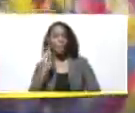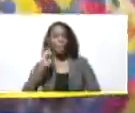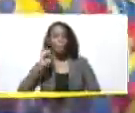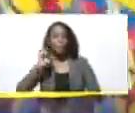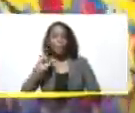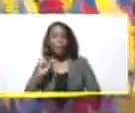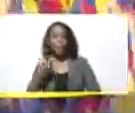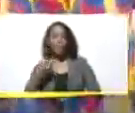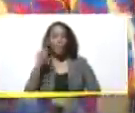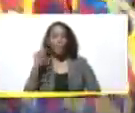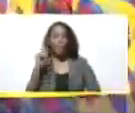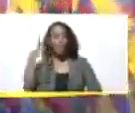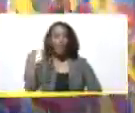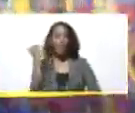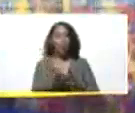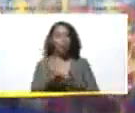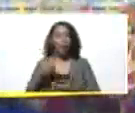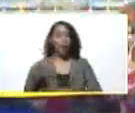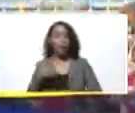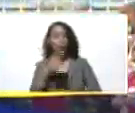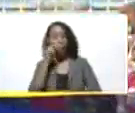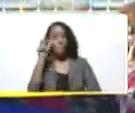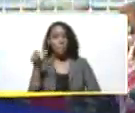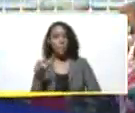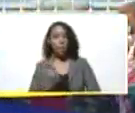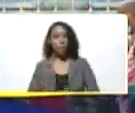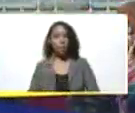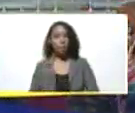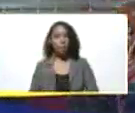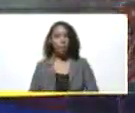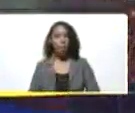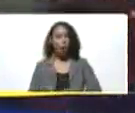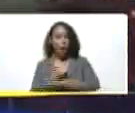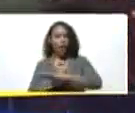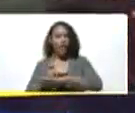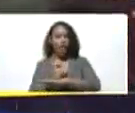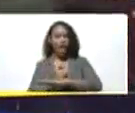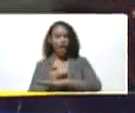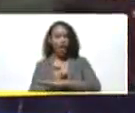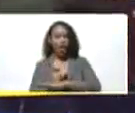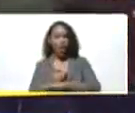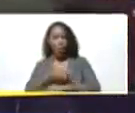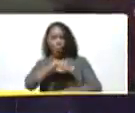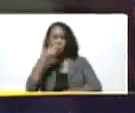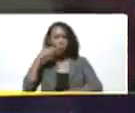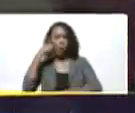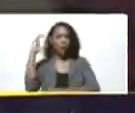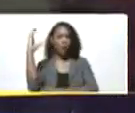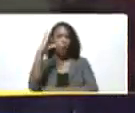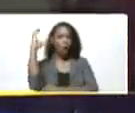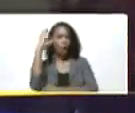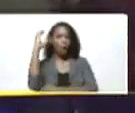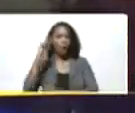rata fascista de José María Aznar, por el gobierno de la narcooligarquía de